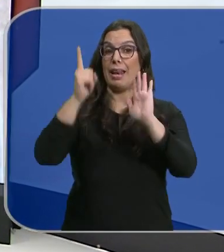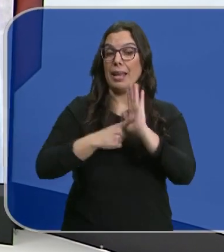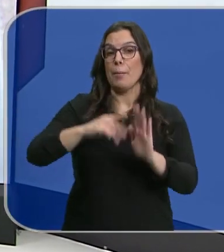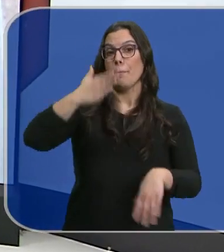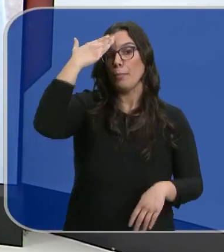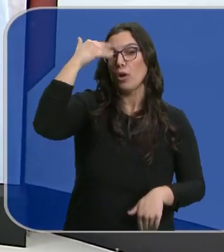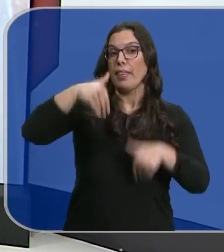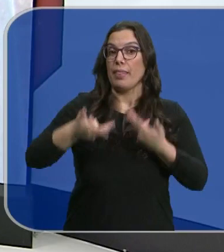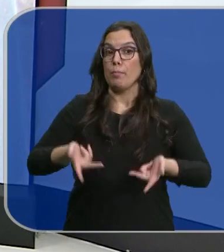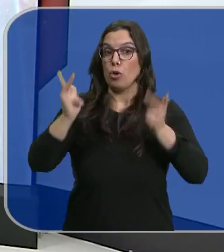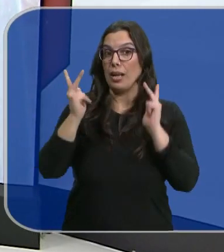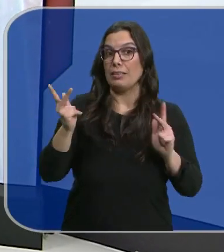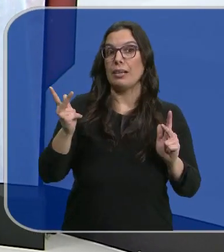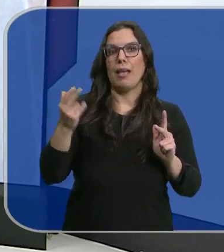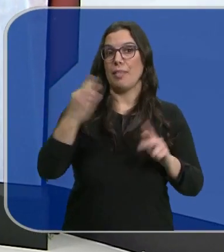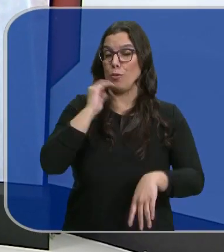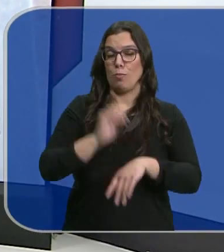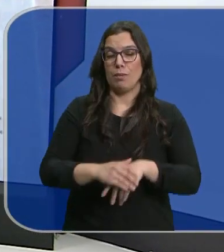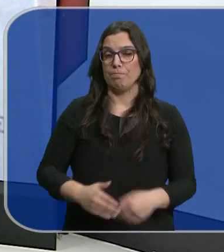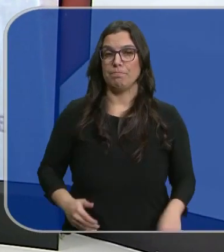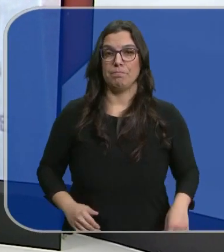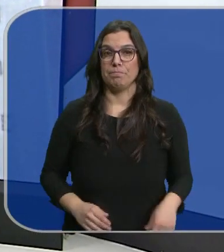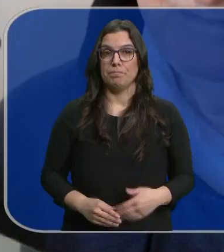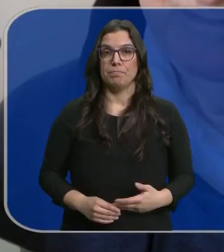de la memoria democrática está para cumplirse.